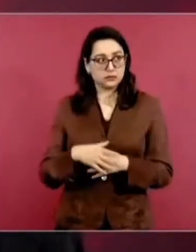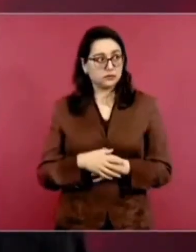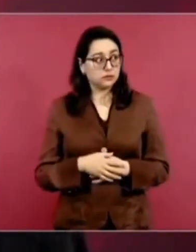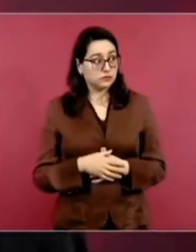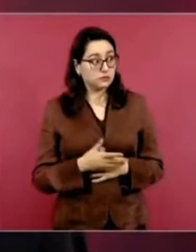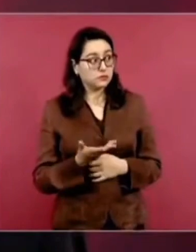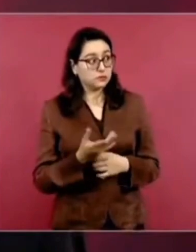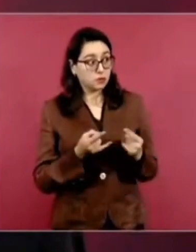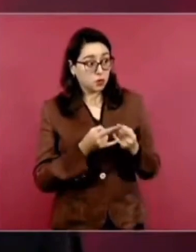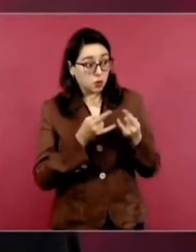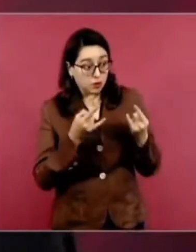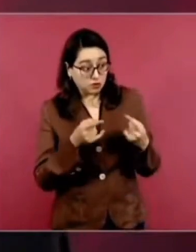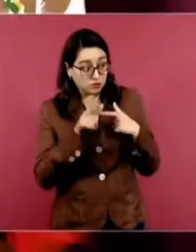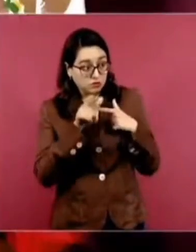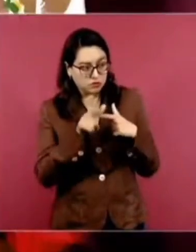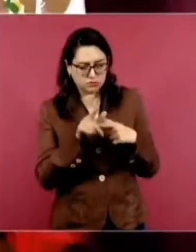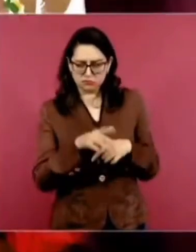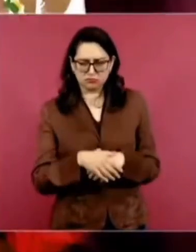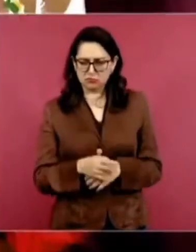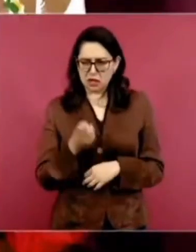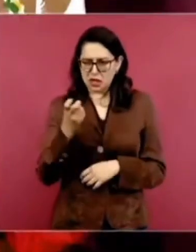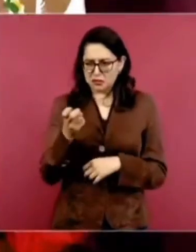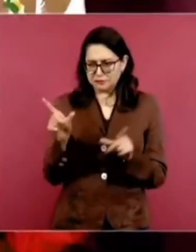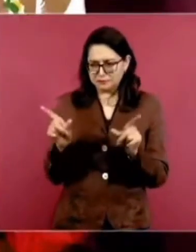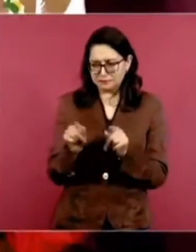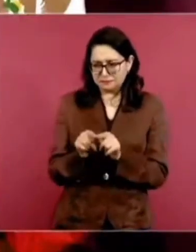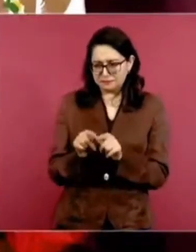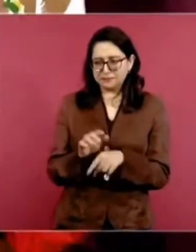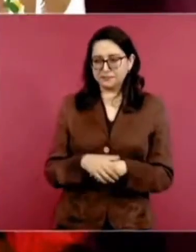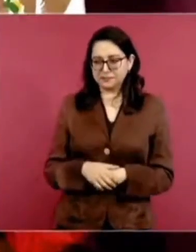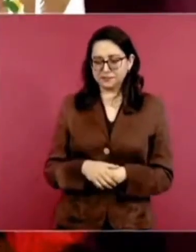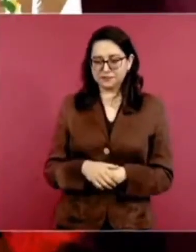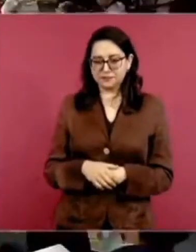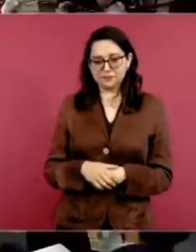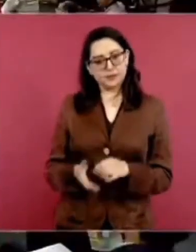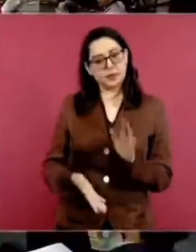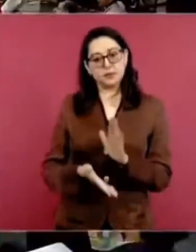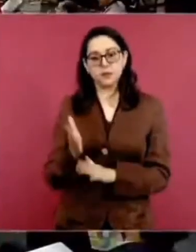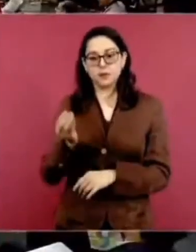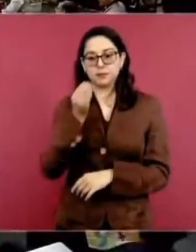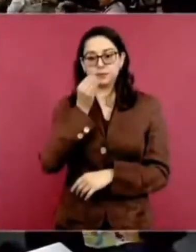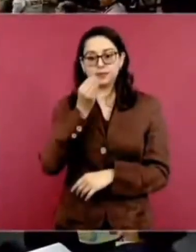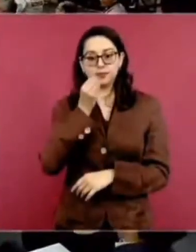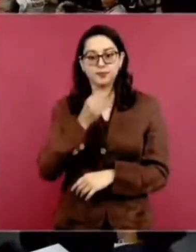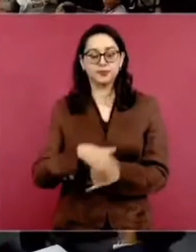Ese era el cuento. Bueno, vámonos a desayunar. Gracias, presidente.